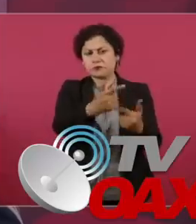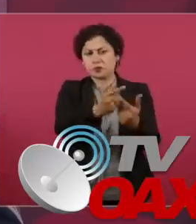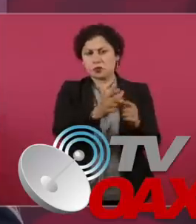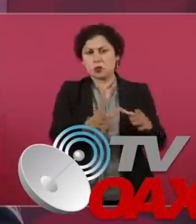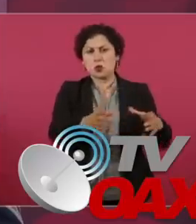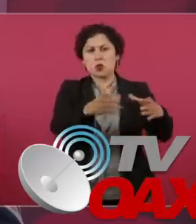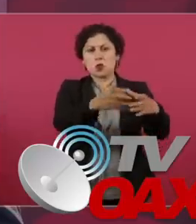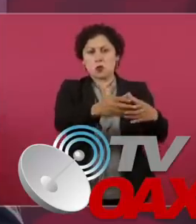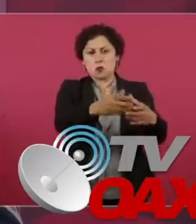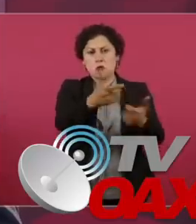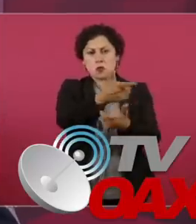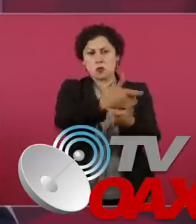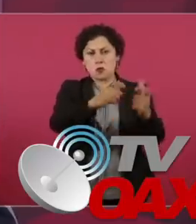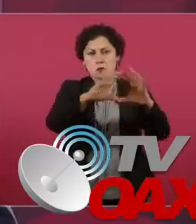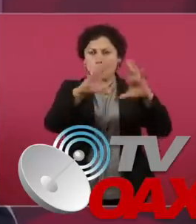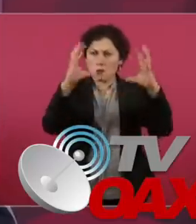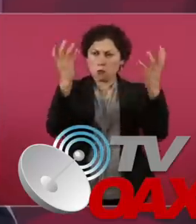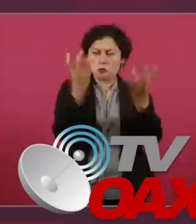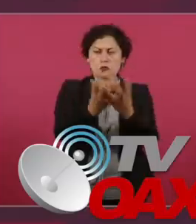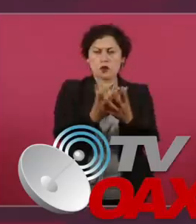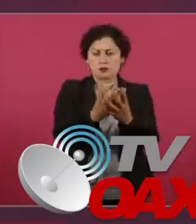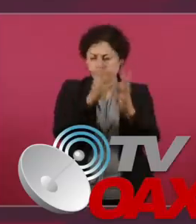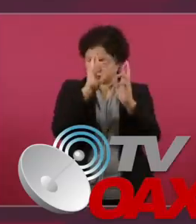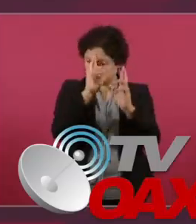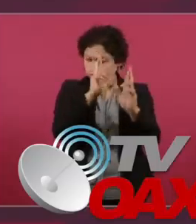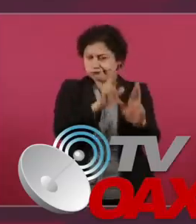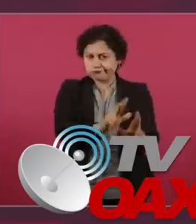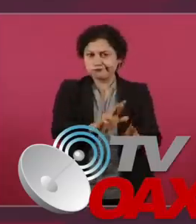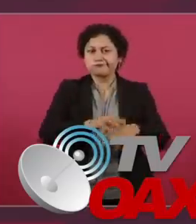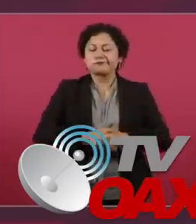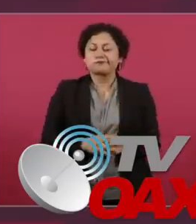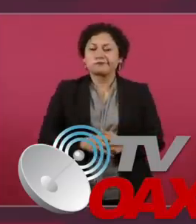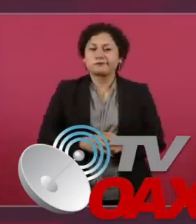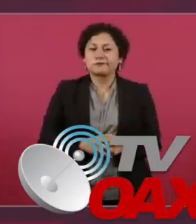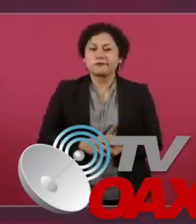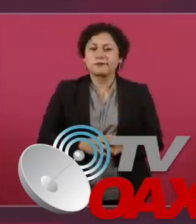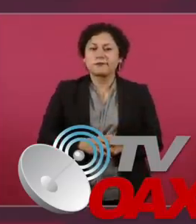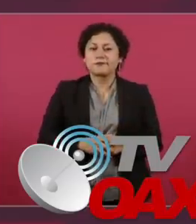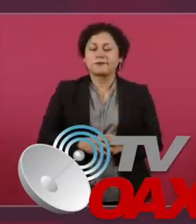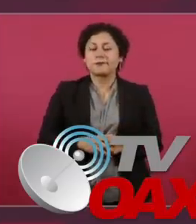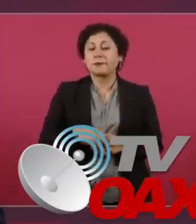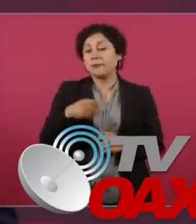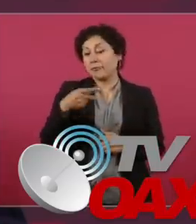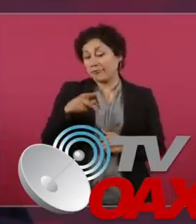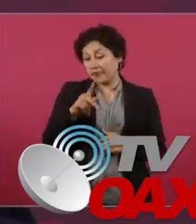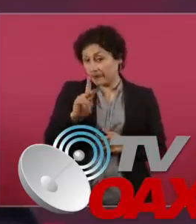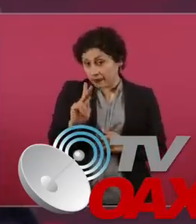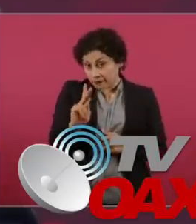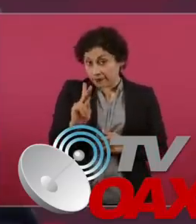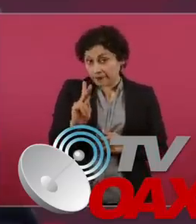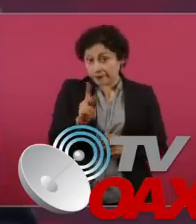económico mundial, pero nosotros tenemos